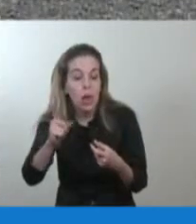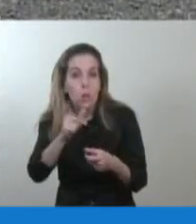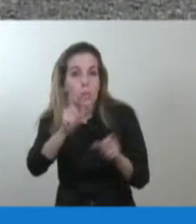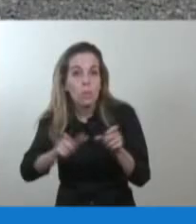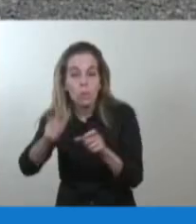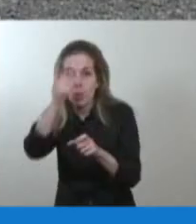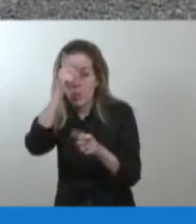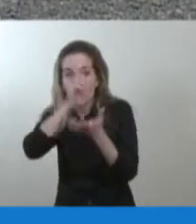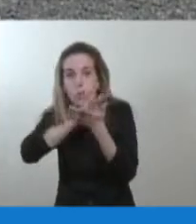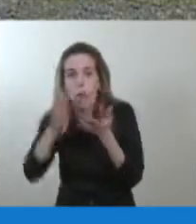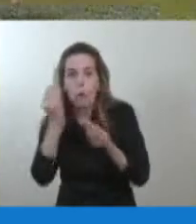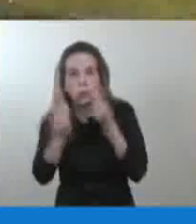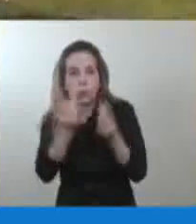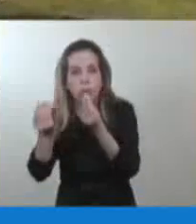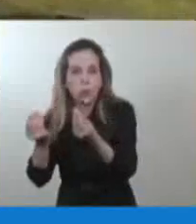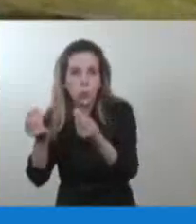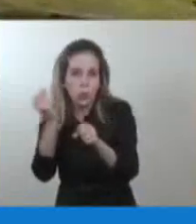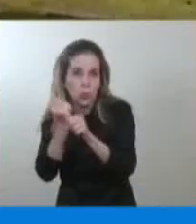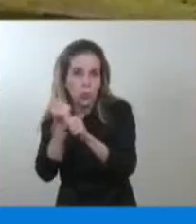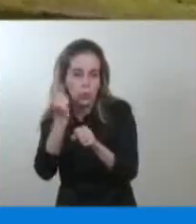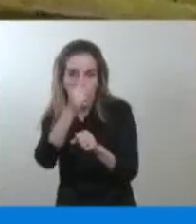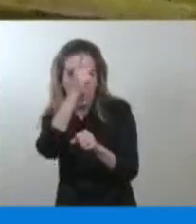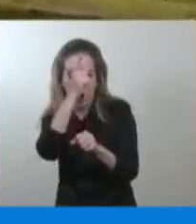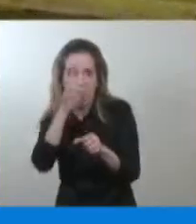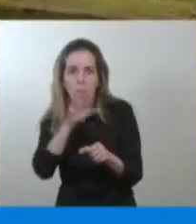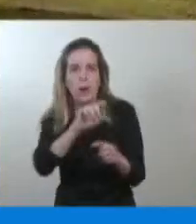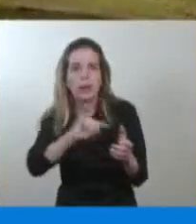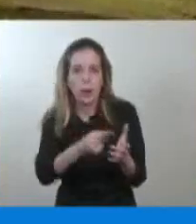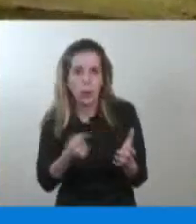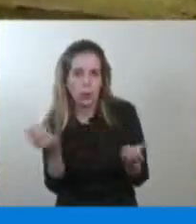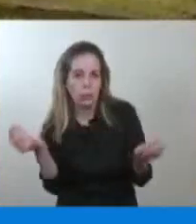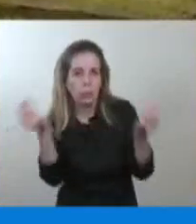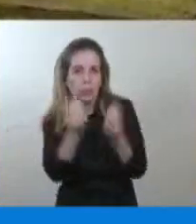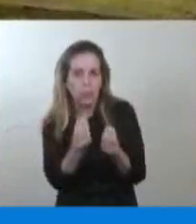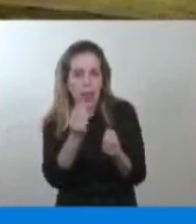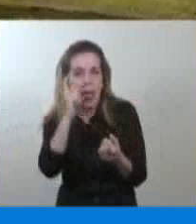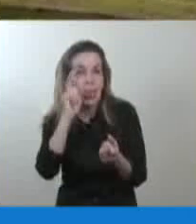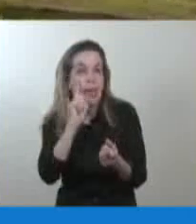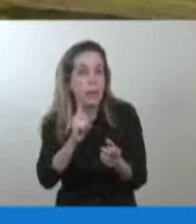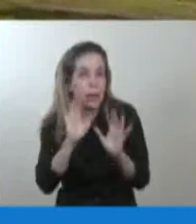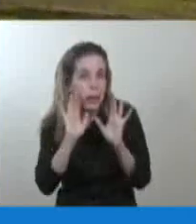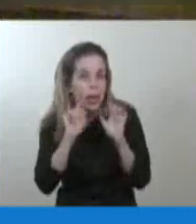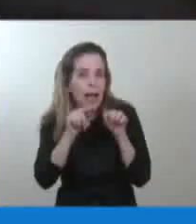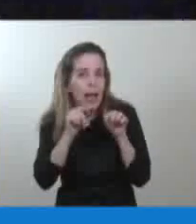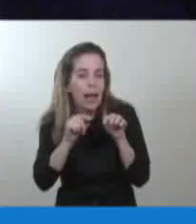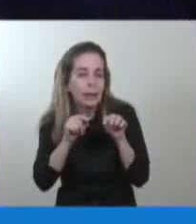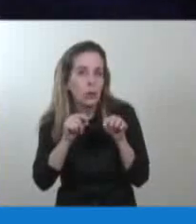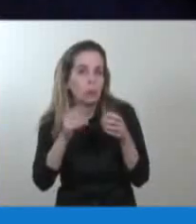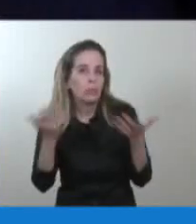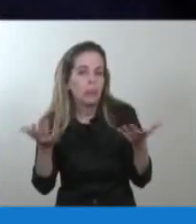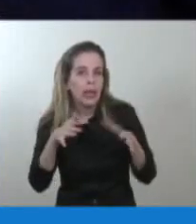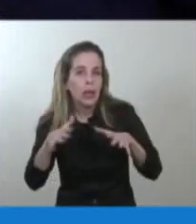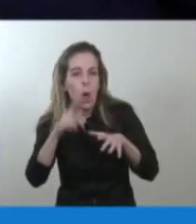de policía para la policía de la provincia este es un trabajo en que la pandemia